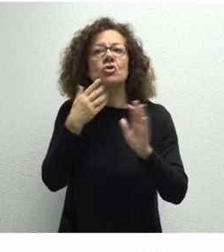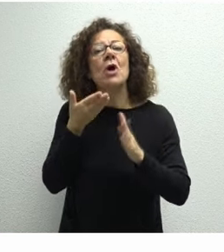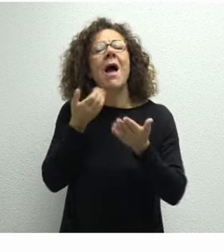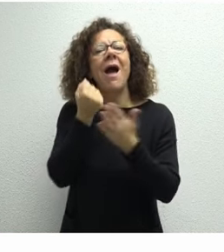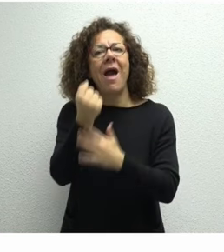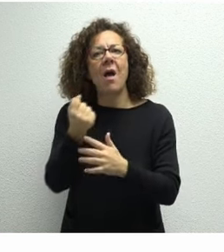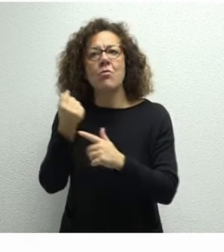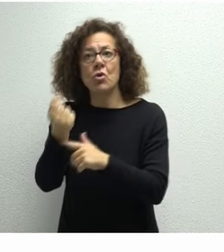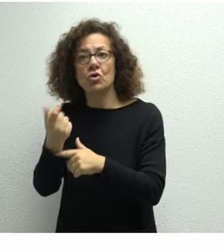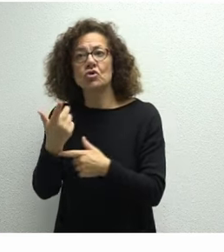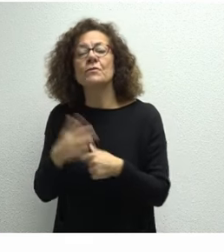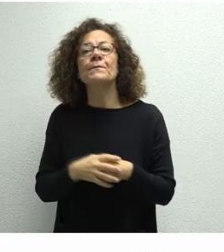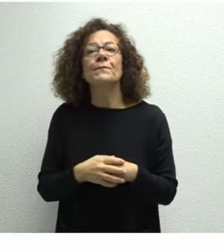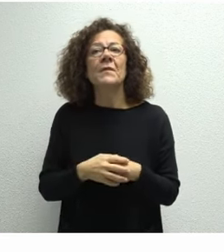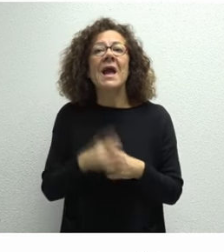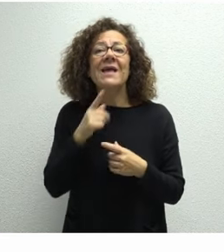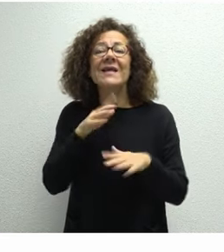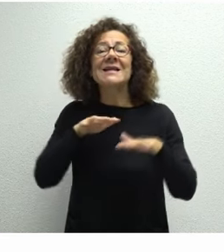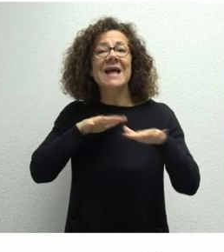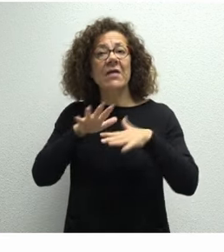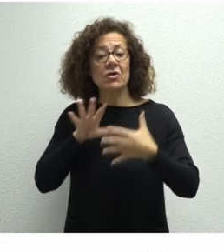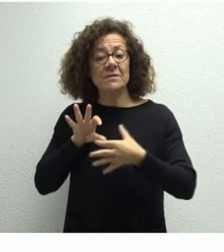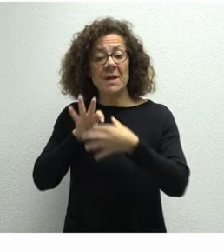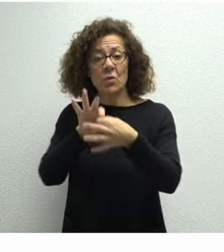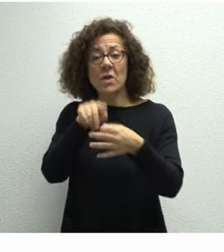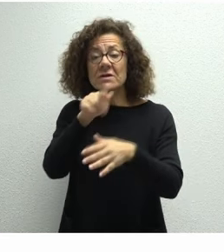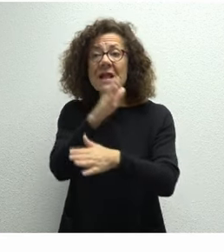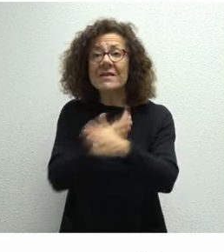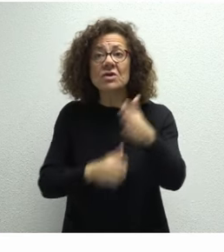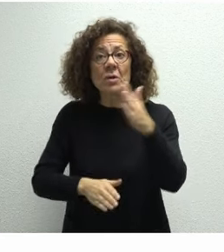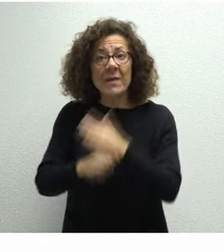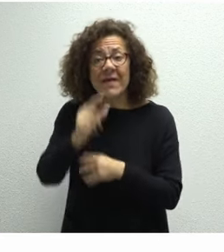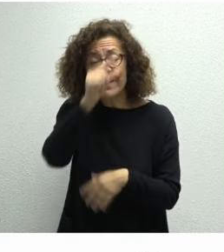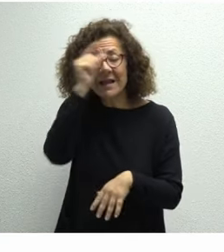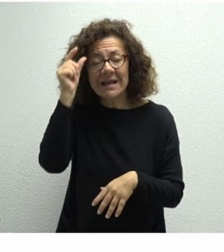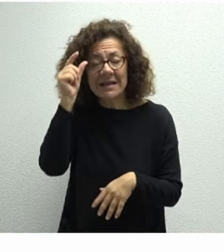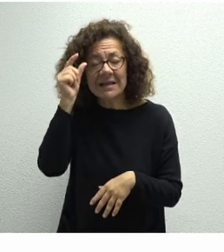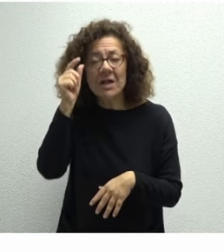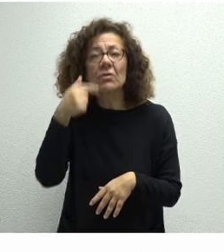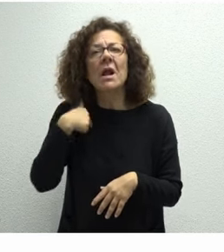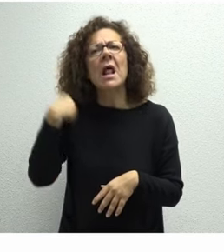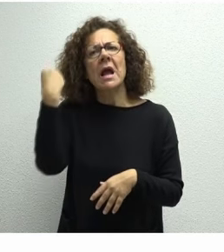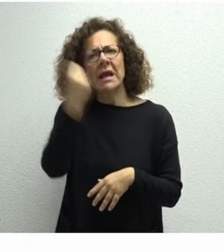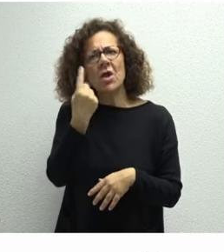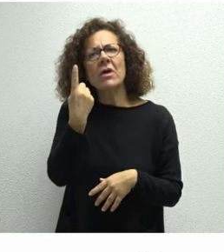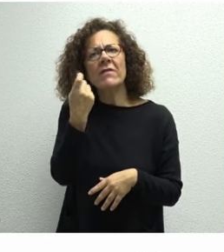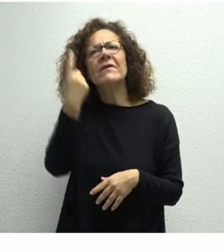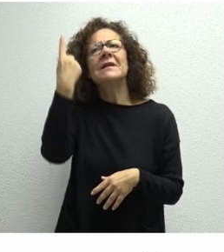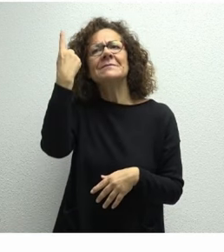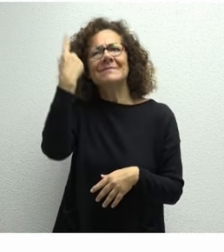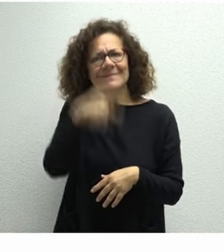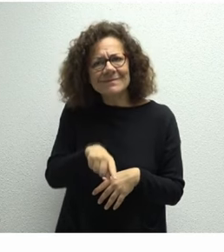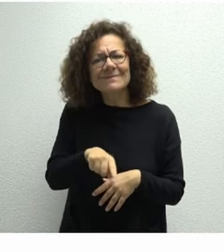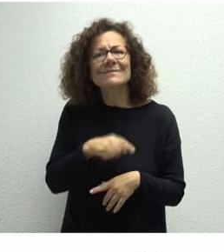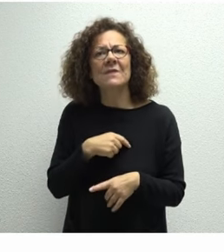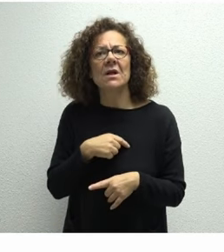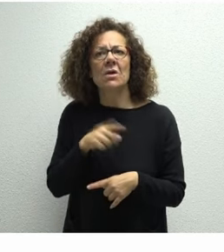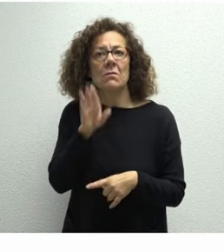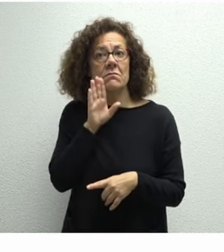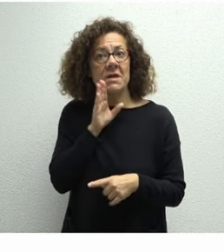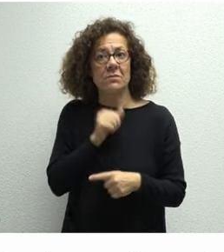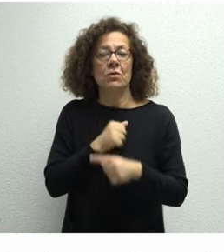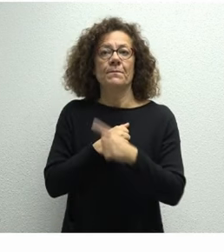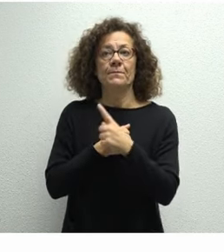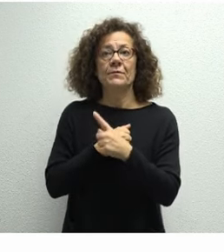y de las acciones vinculadas a la discapacidad intelectual Creo que vale la pena tener en cuenta lo que dice aquí